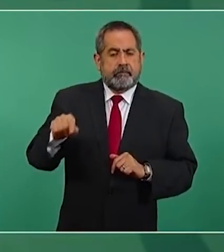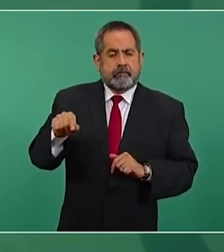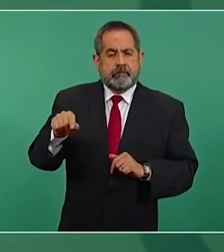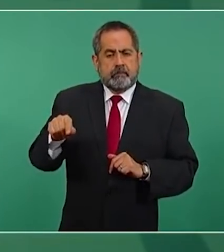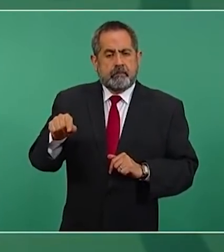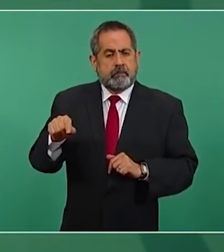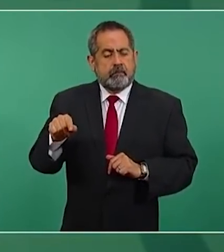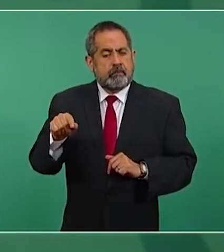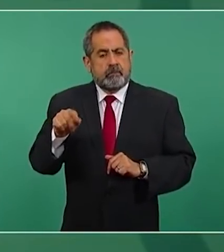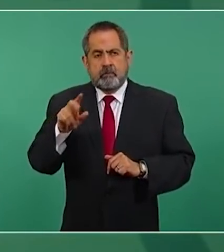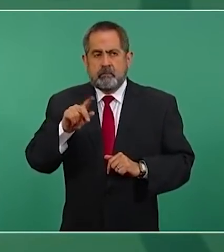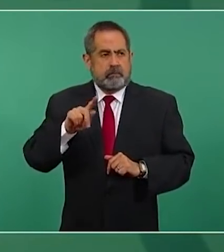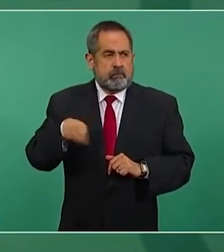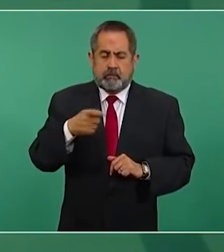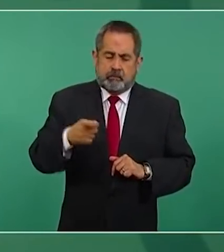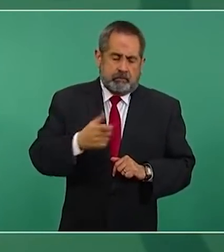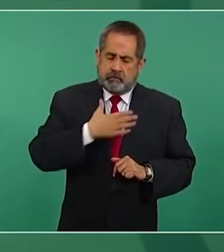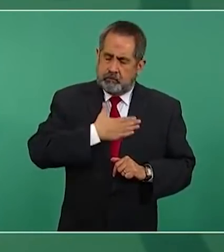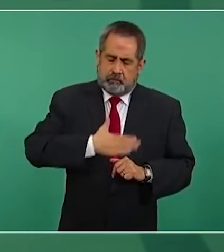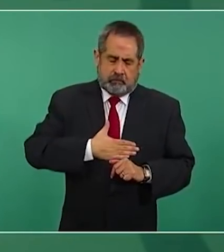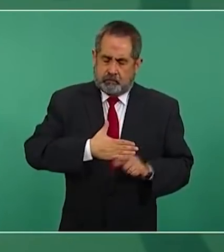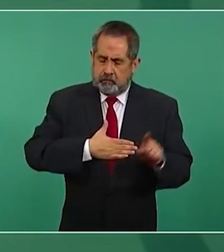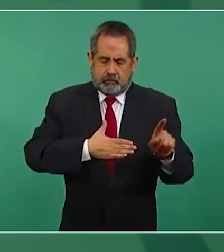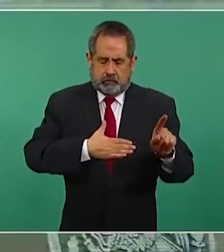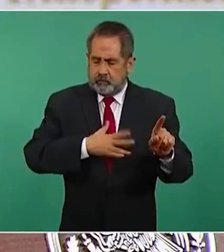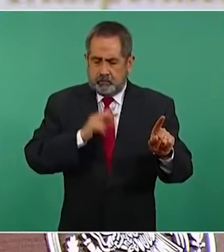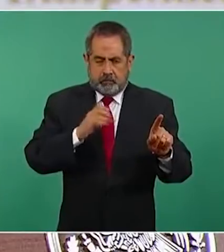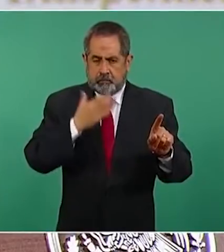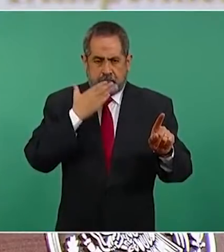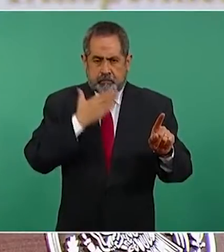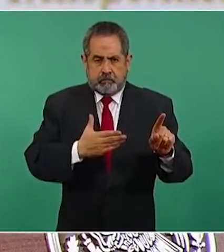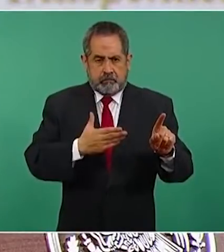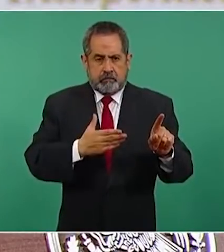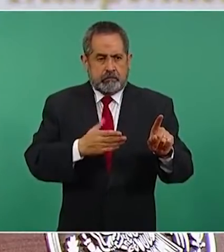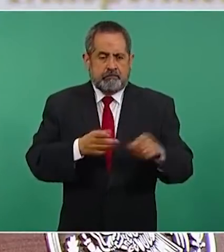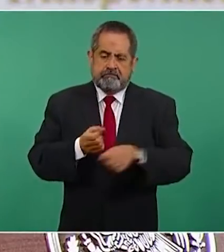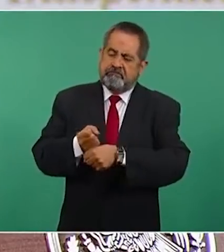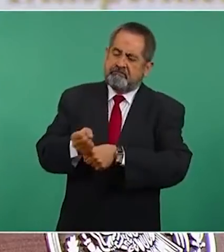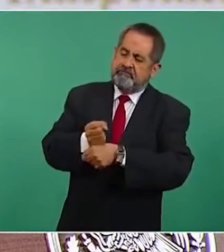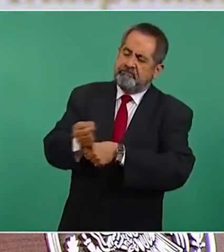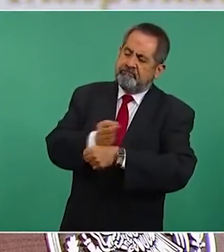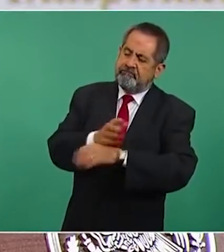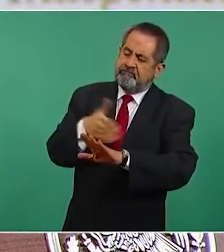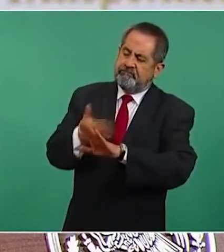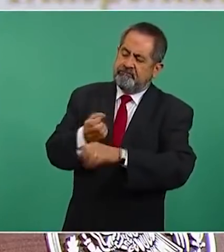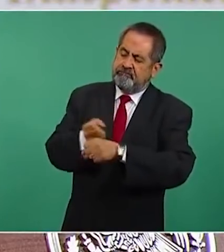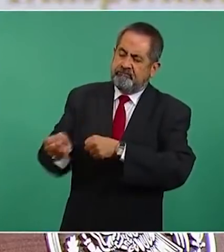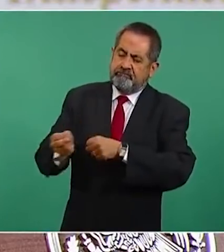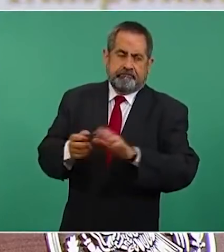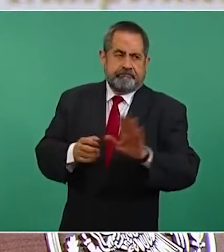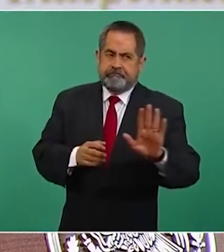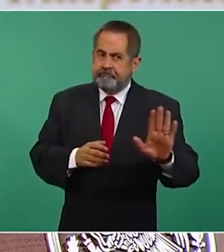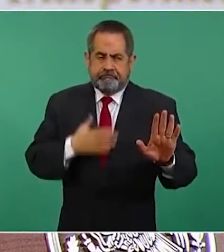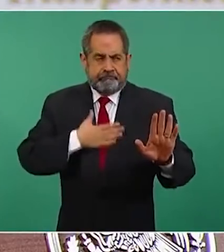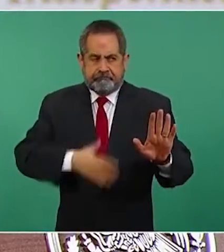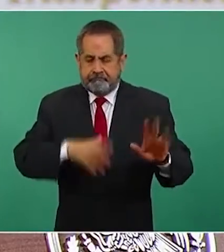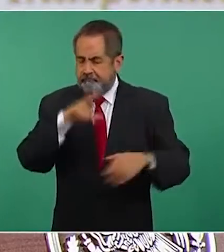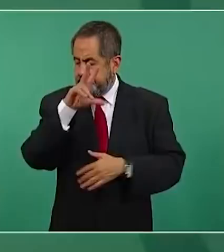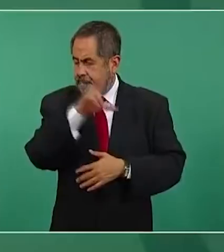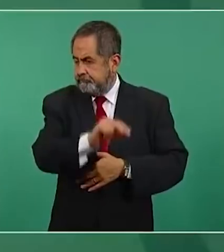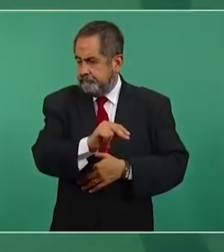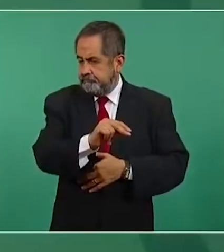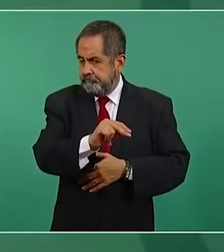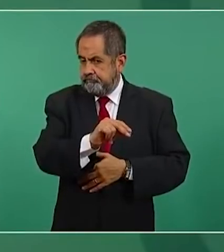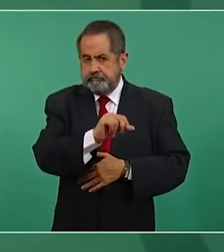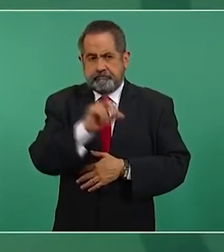era justo ni se podía permitir el maltrato a los mexicanos